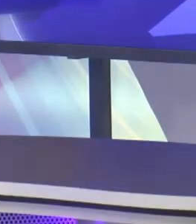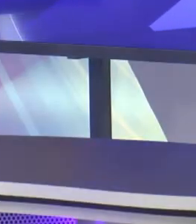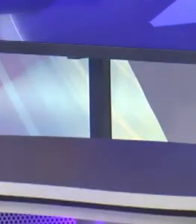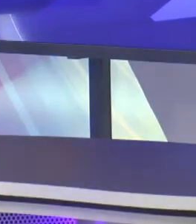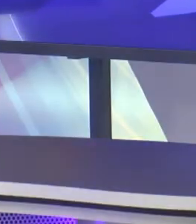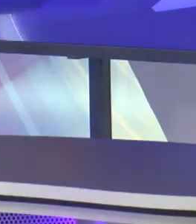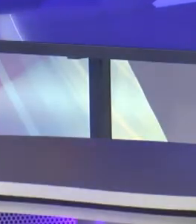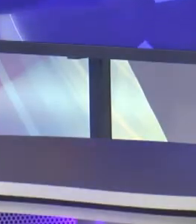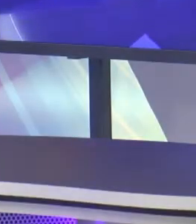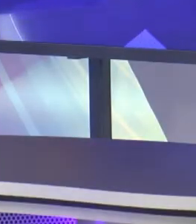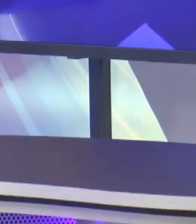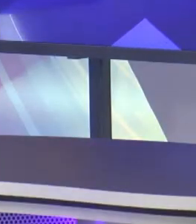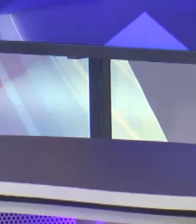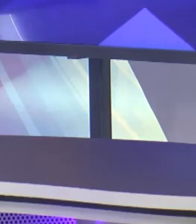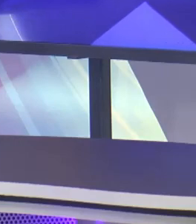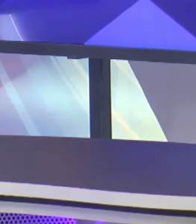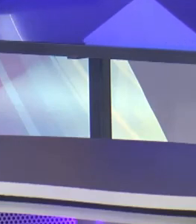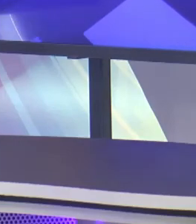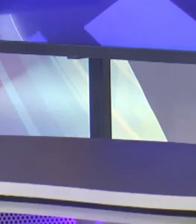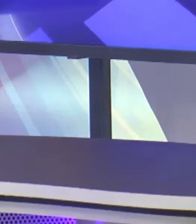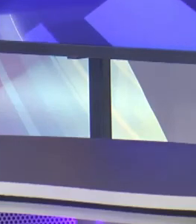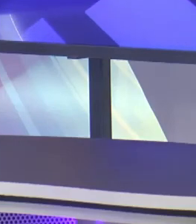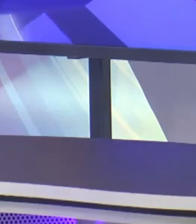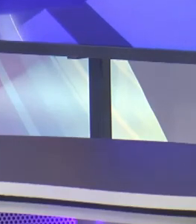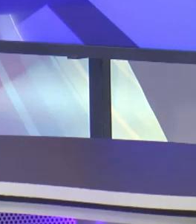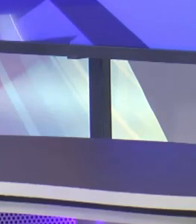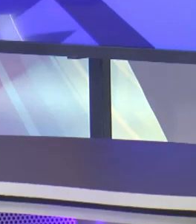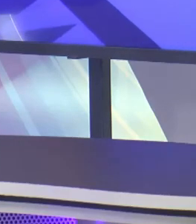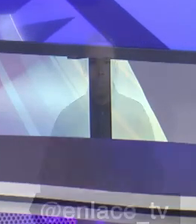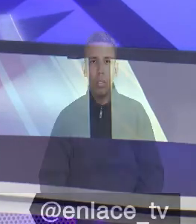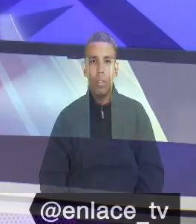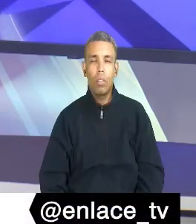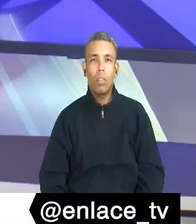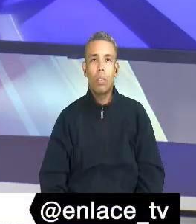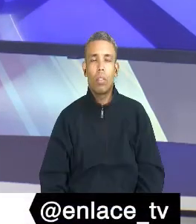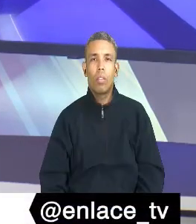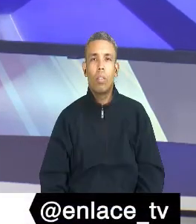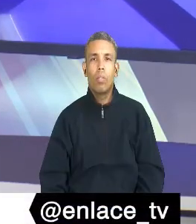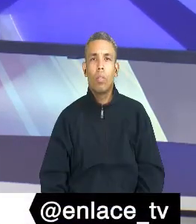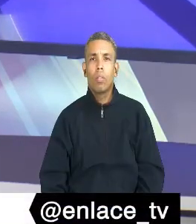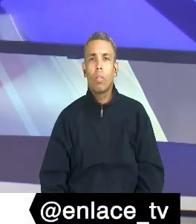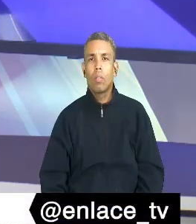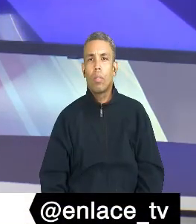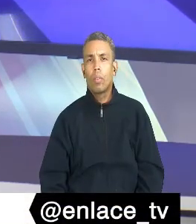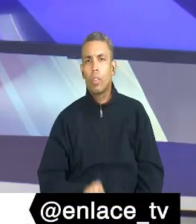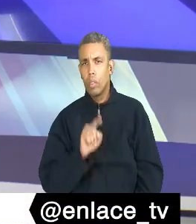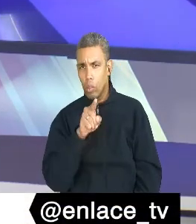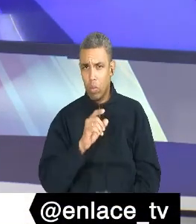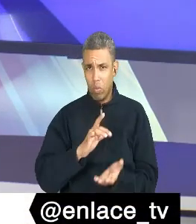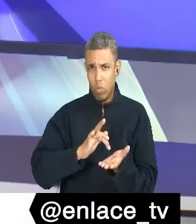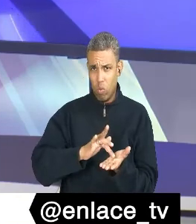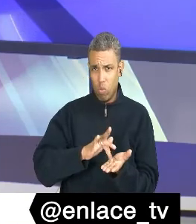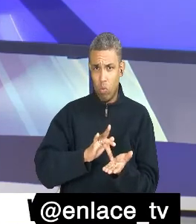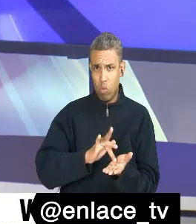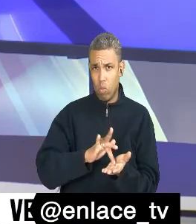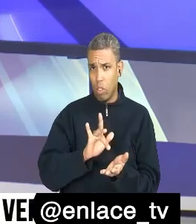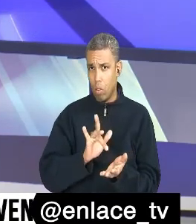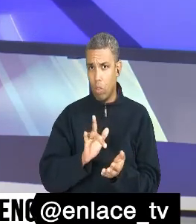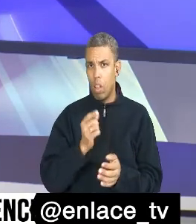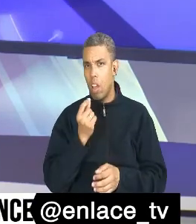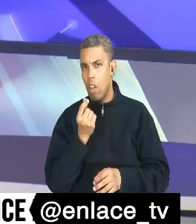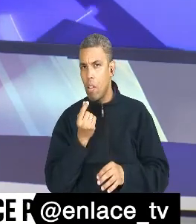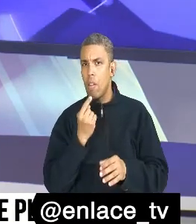Gracias por continuar con nosotros en Enlace Noticias. Pagar si paga, así se denomina la campaña que emprende la Secretaría de Hacienda para